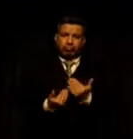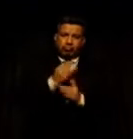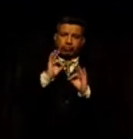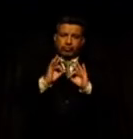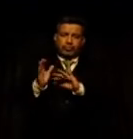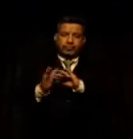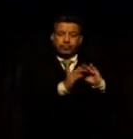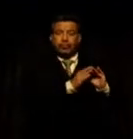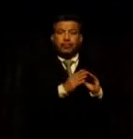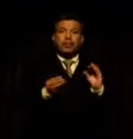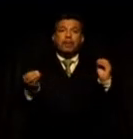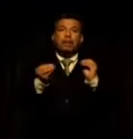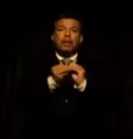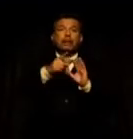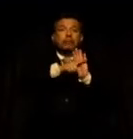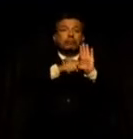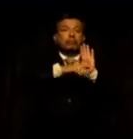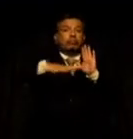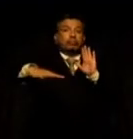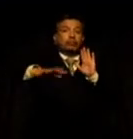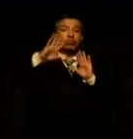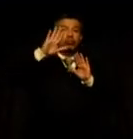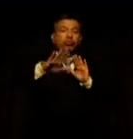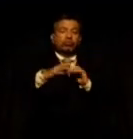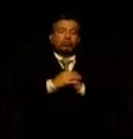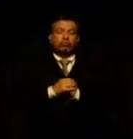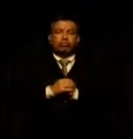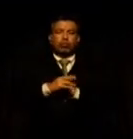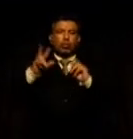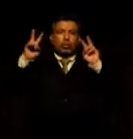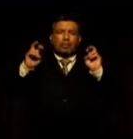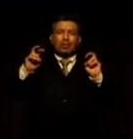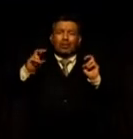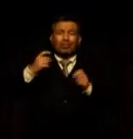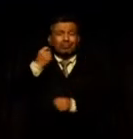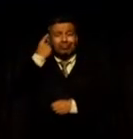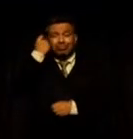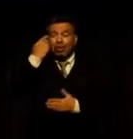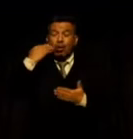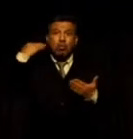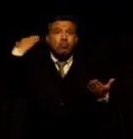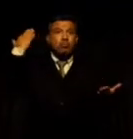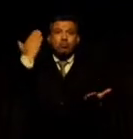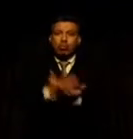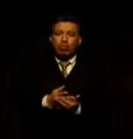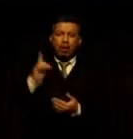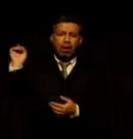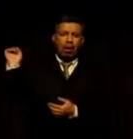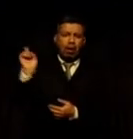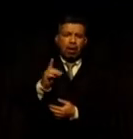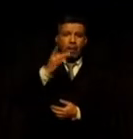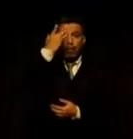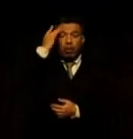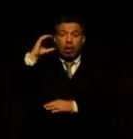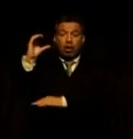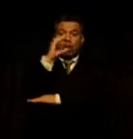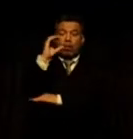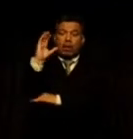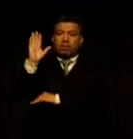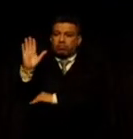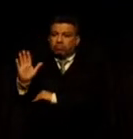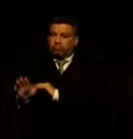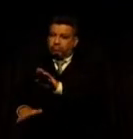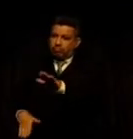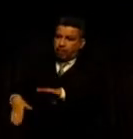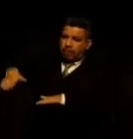la política pública porque ahora no sé más que nunca ha logrado entenderse porque colombia dio un paso fundamental